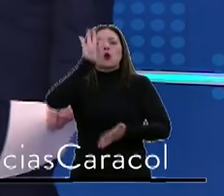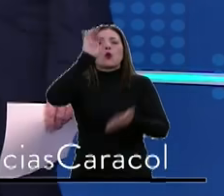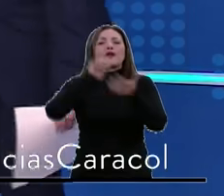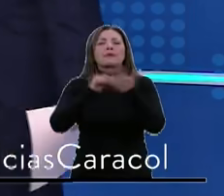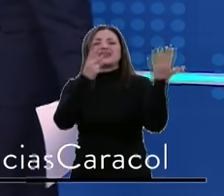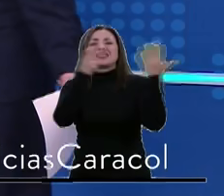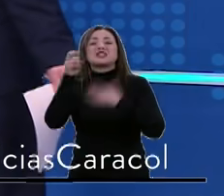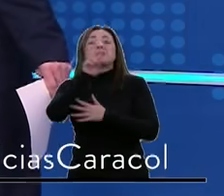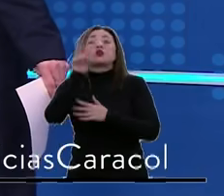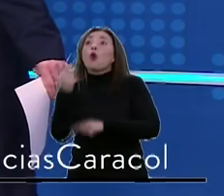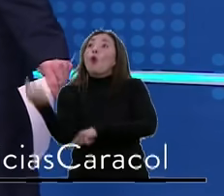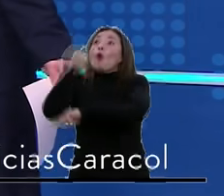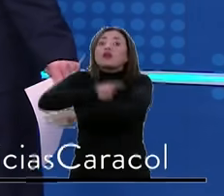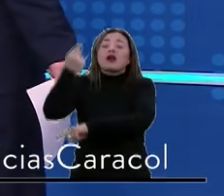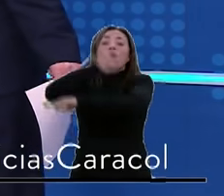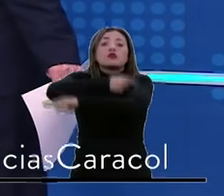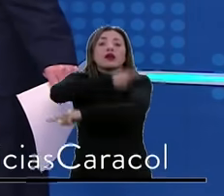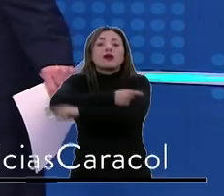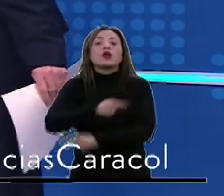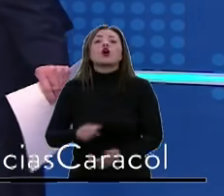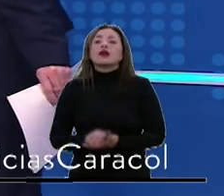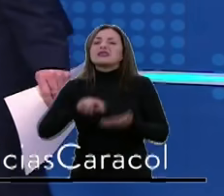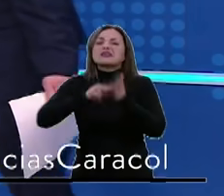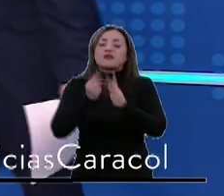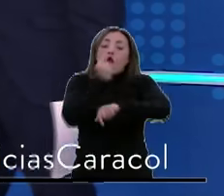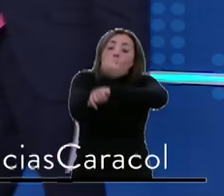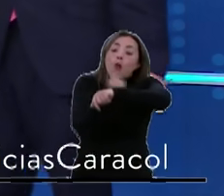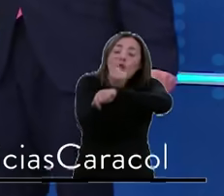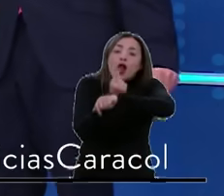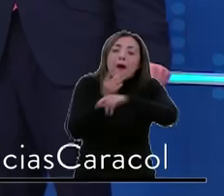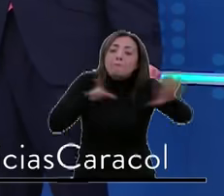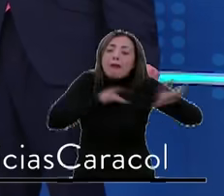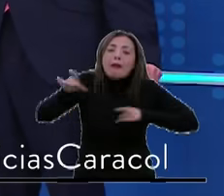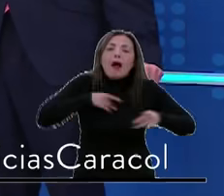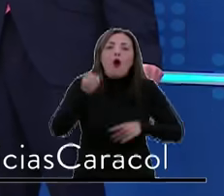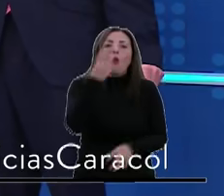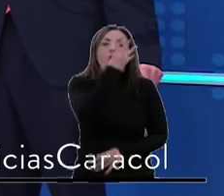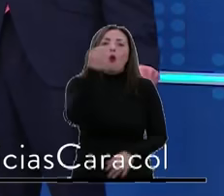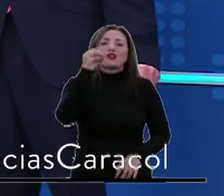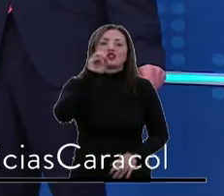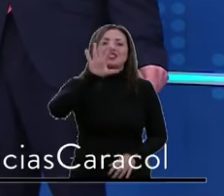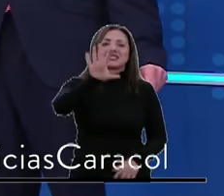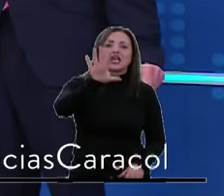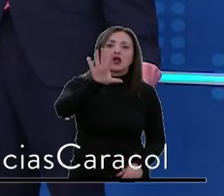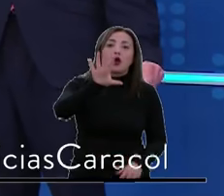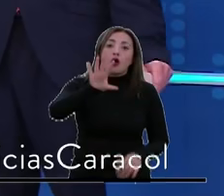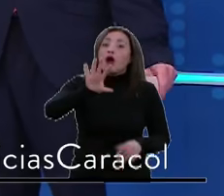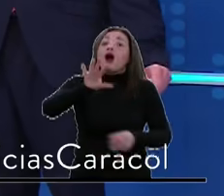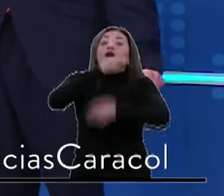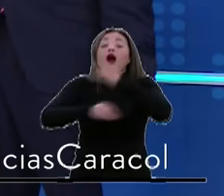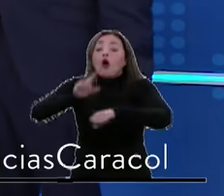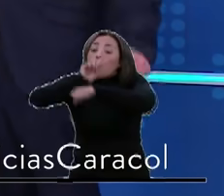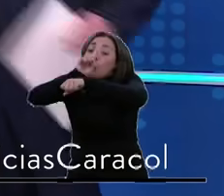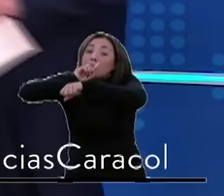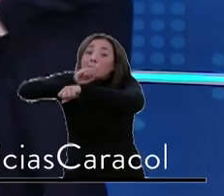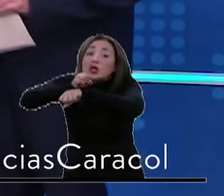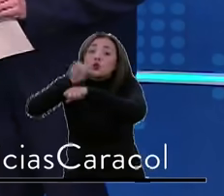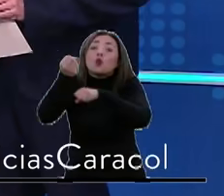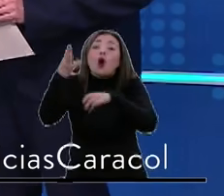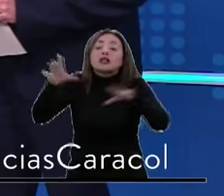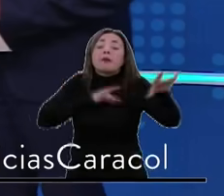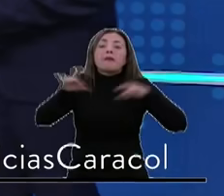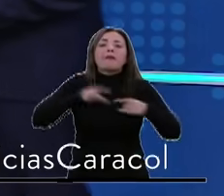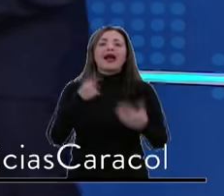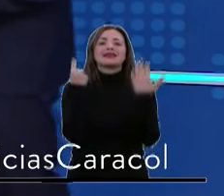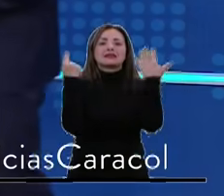día 405 casos por hora eso significa que cada minuto en colombia hay seis contagiados y bien